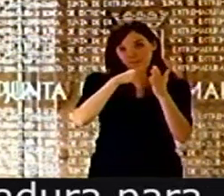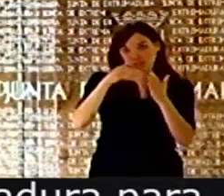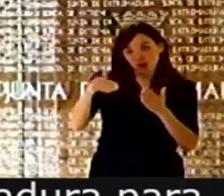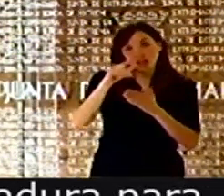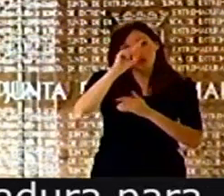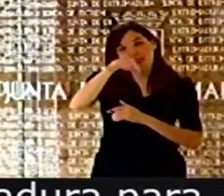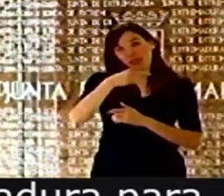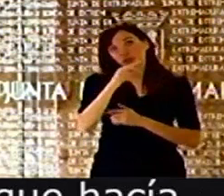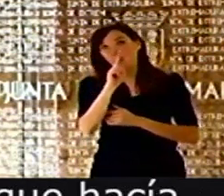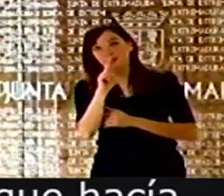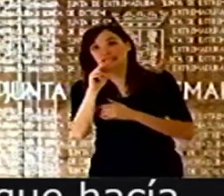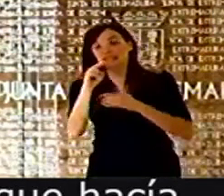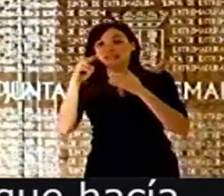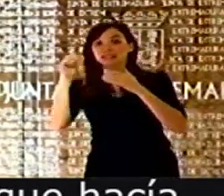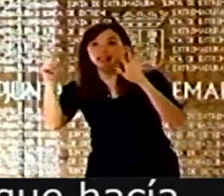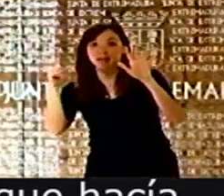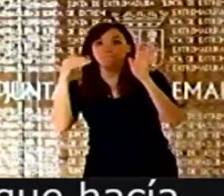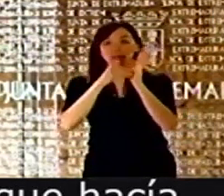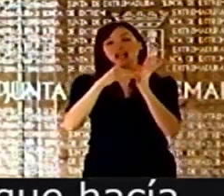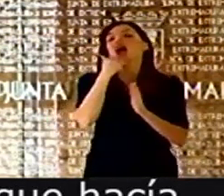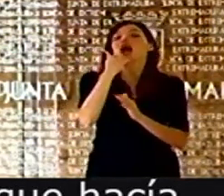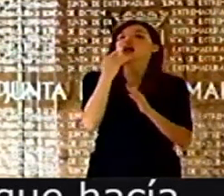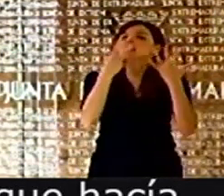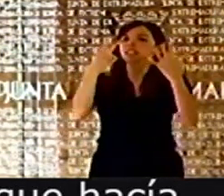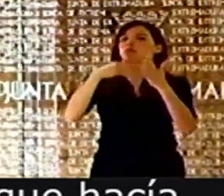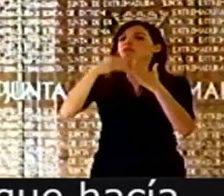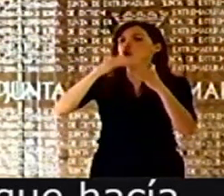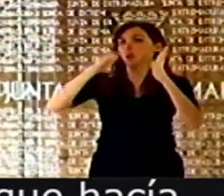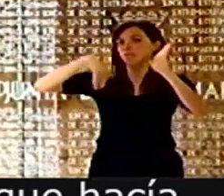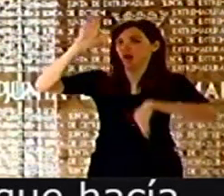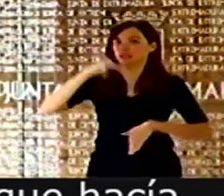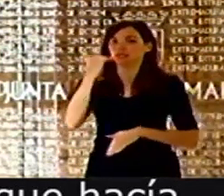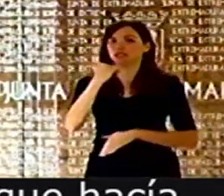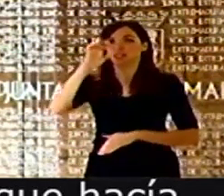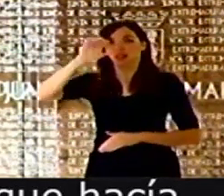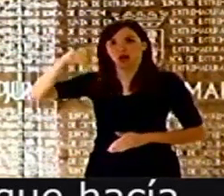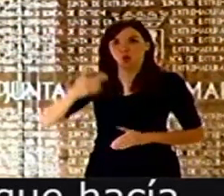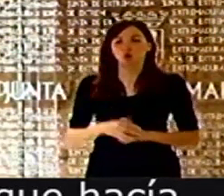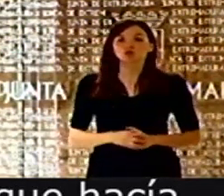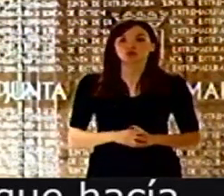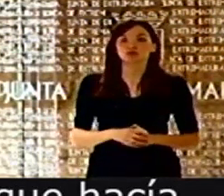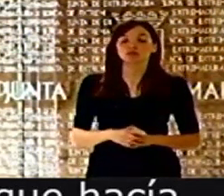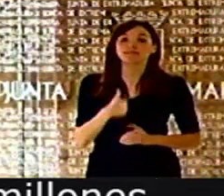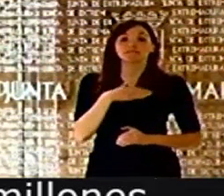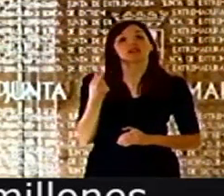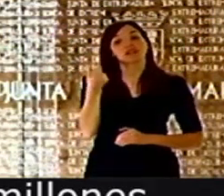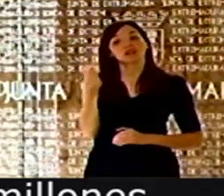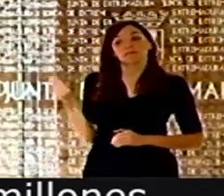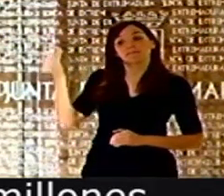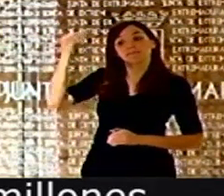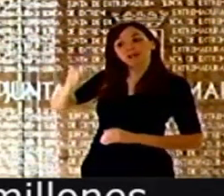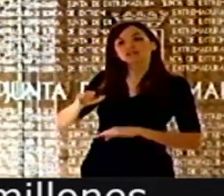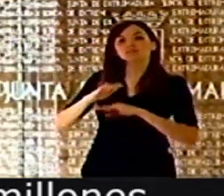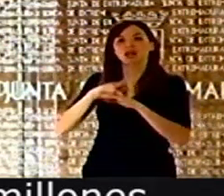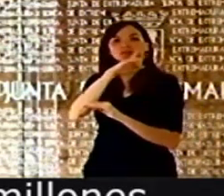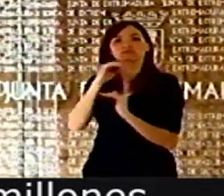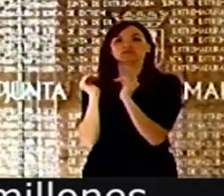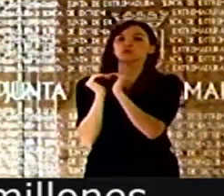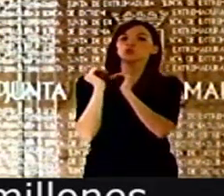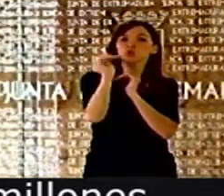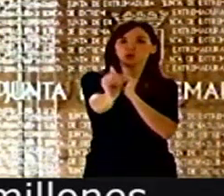7.153.926, poco más de 7 millones de euros. Este aumento entendemos que ofrecerá estabilidad financiera a la Universidad de Extremadura